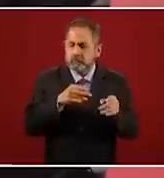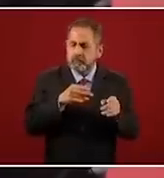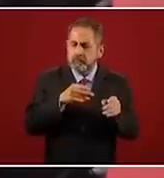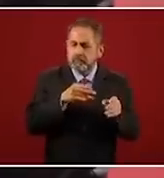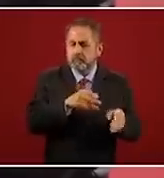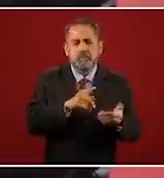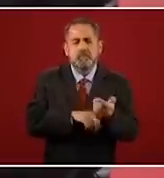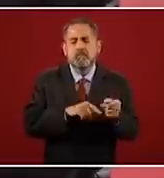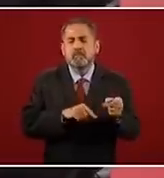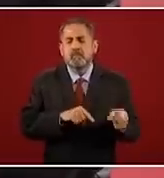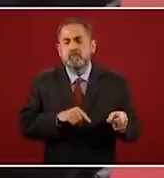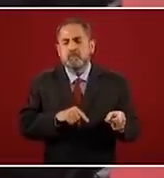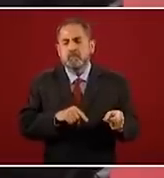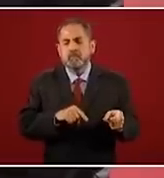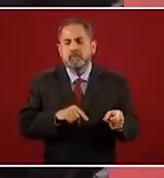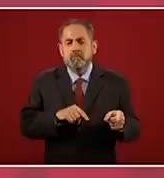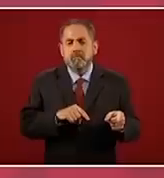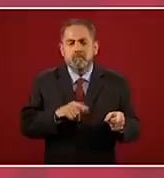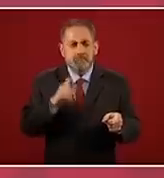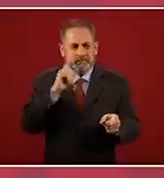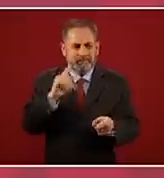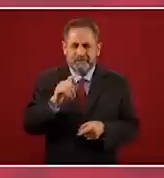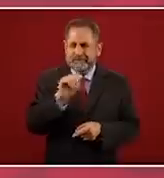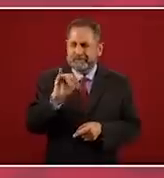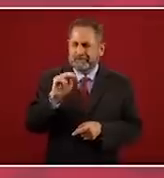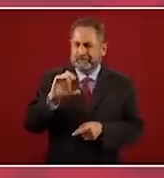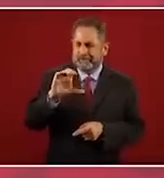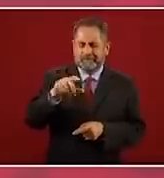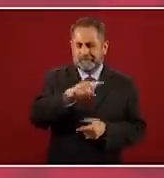que produce planchones de zinc,